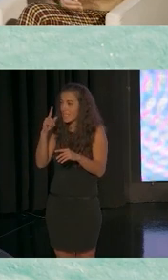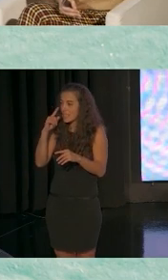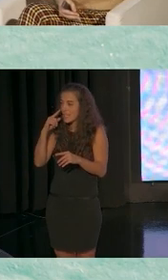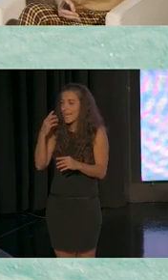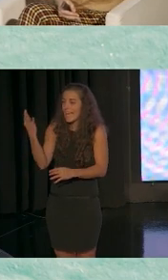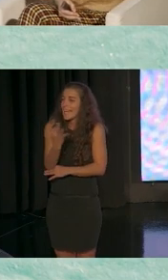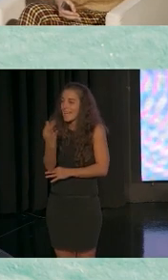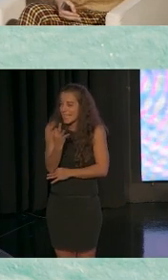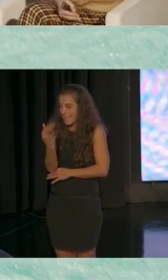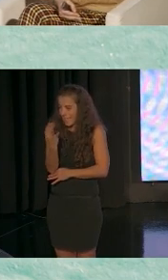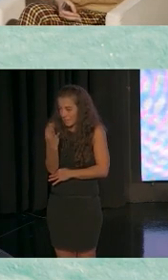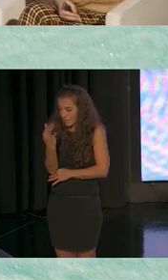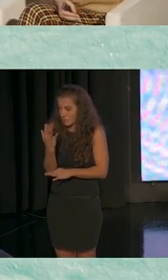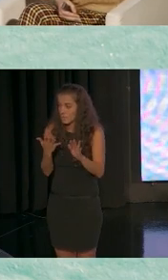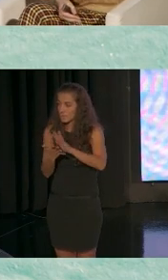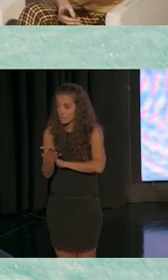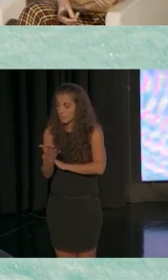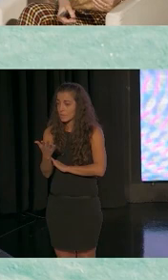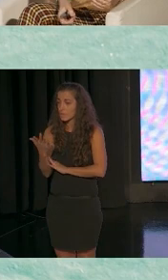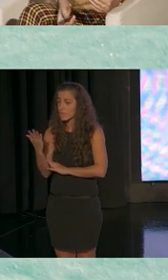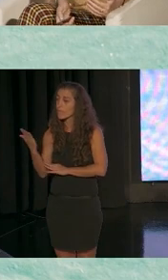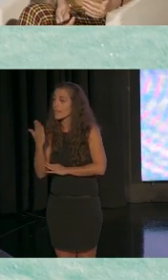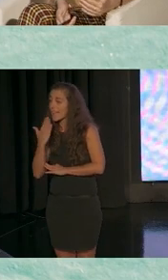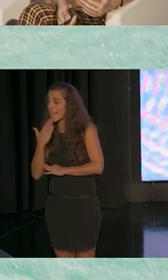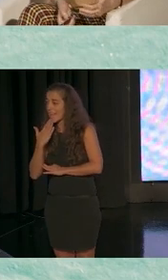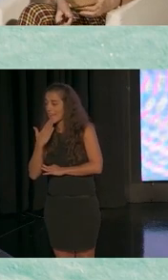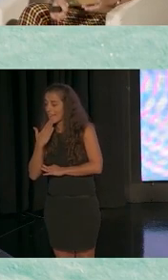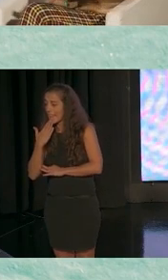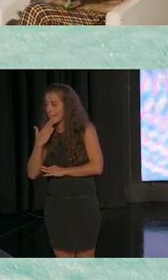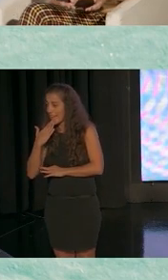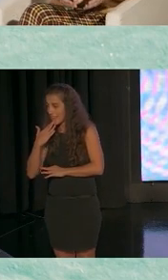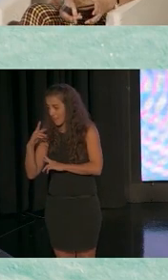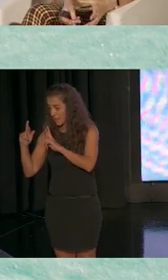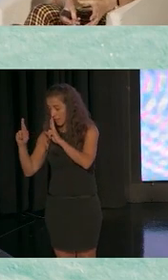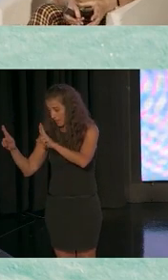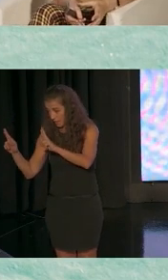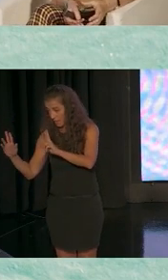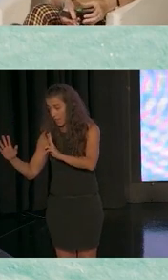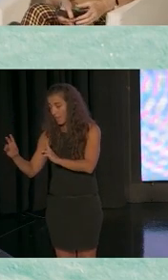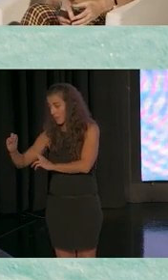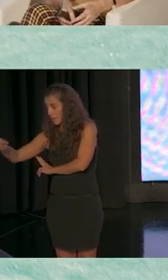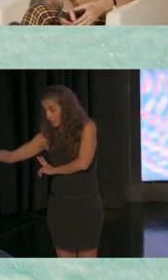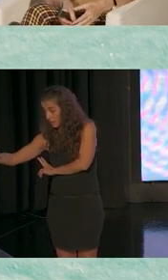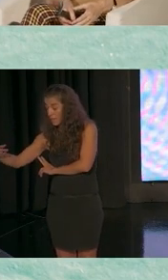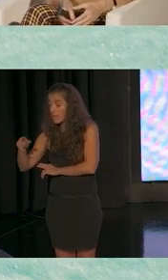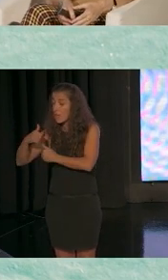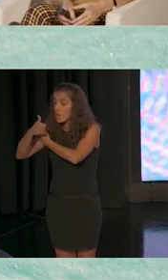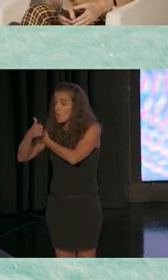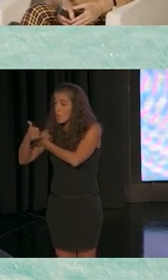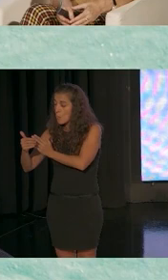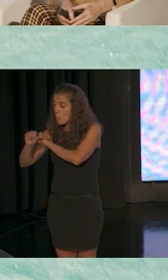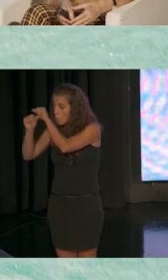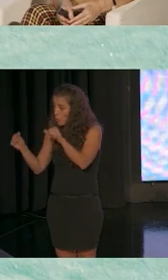ques con lo que se esperaría por edad cronológica el modelo de caja transparente o de caja